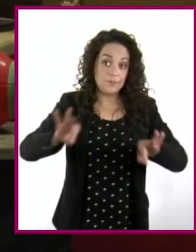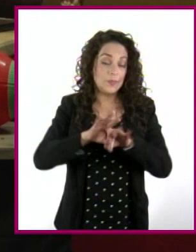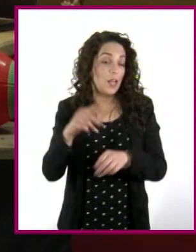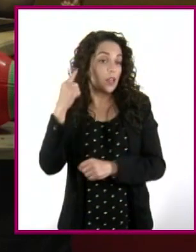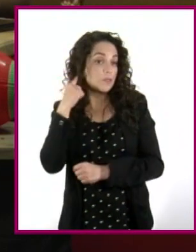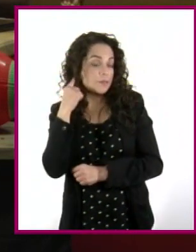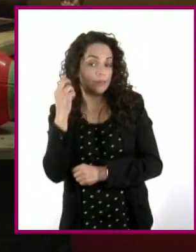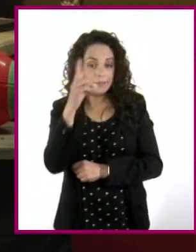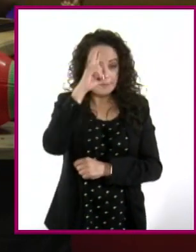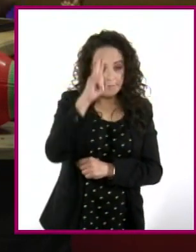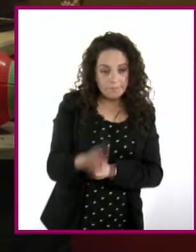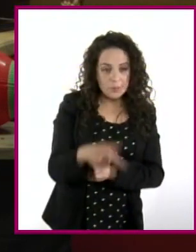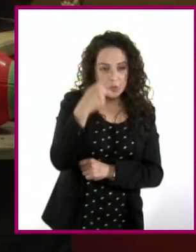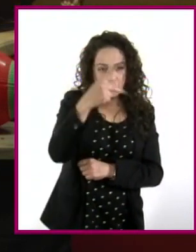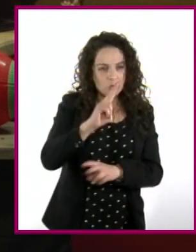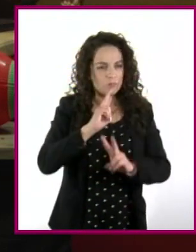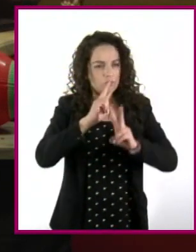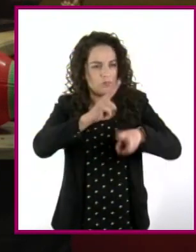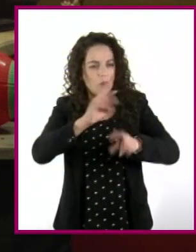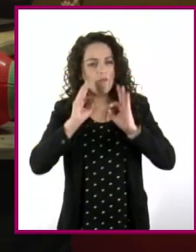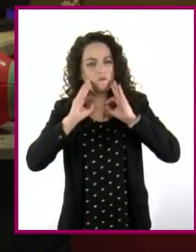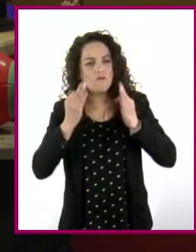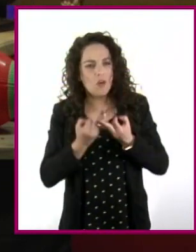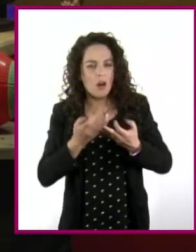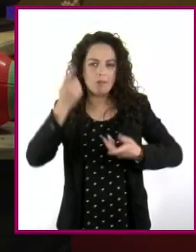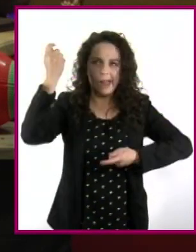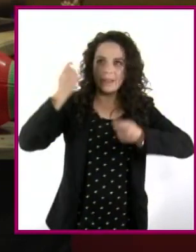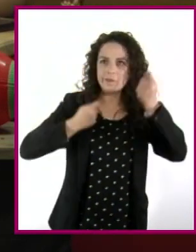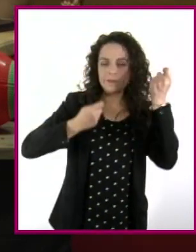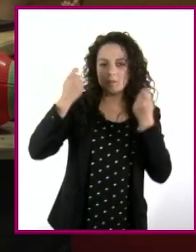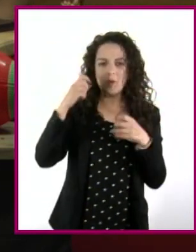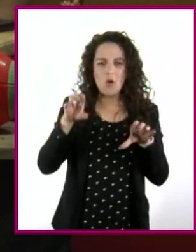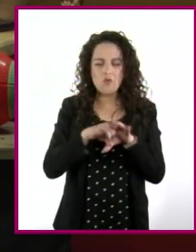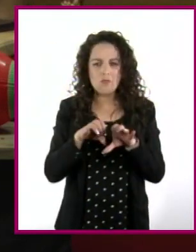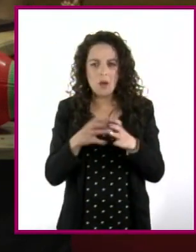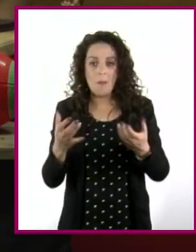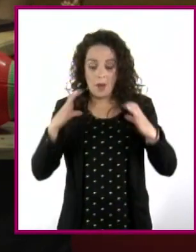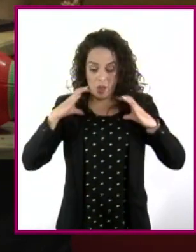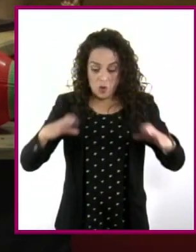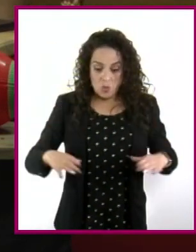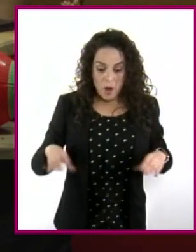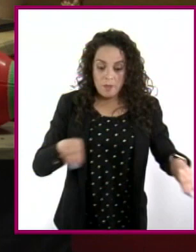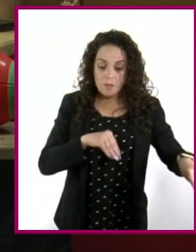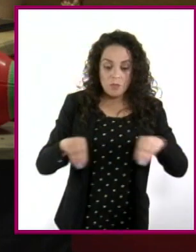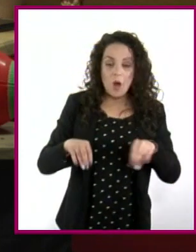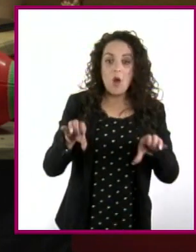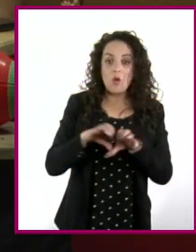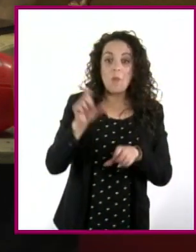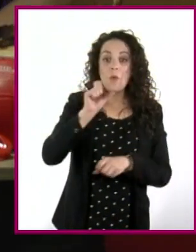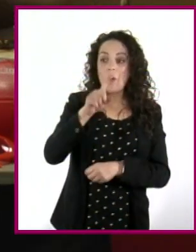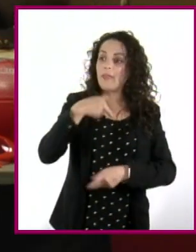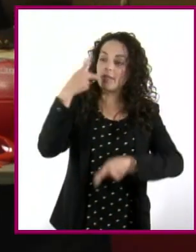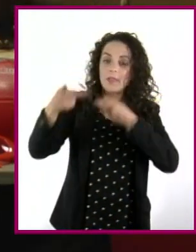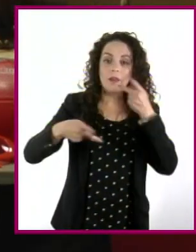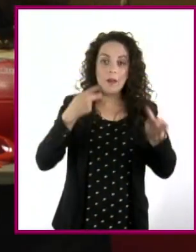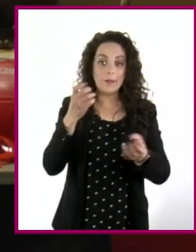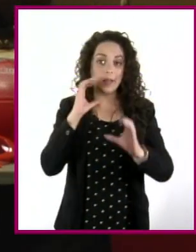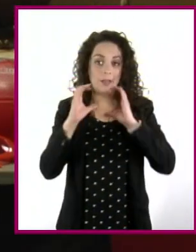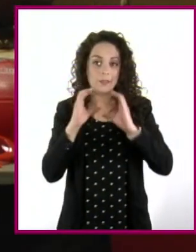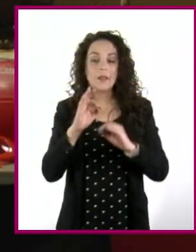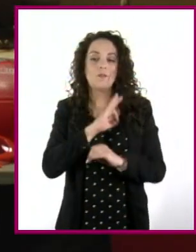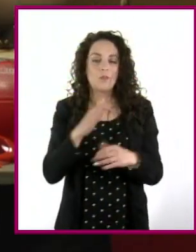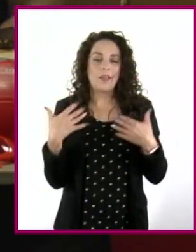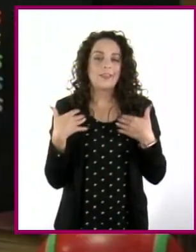observar el tono de voz, las expresiones faciales, los gestos y el lenguaje corporal que se emiten durante la comunicación para comprender